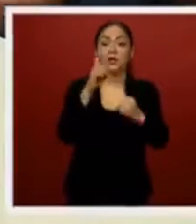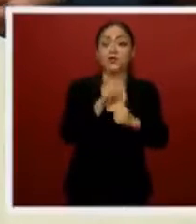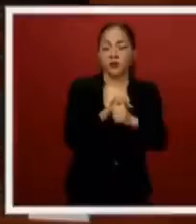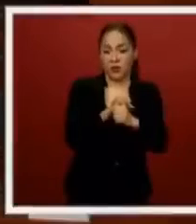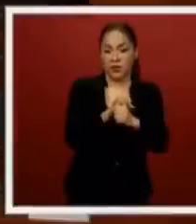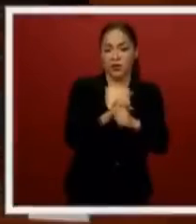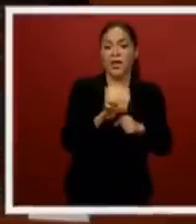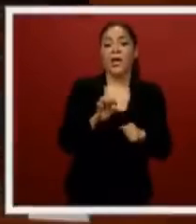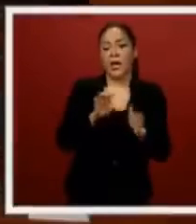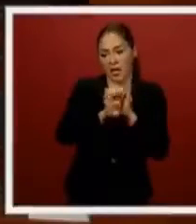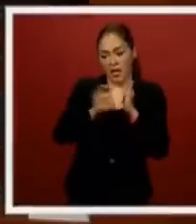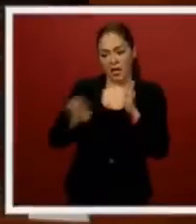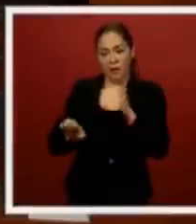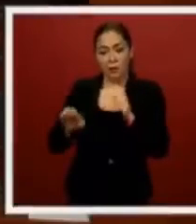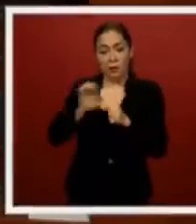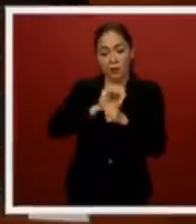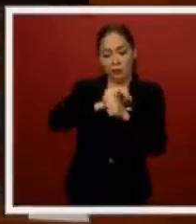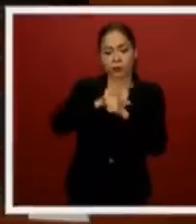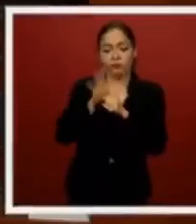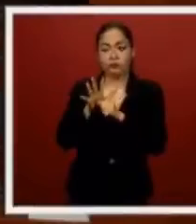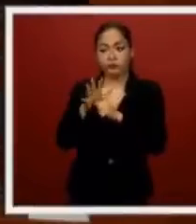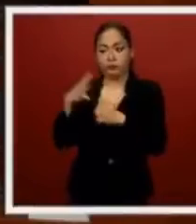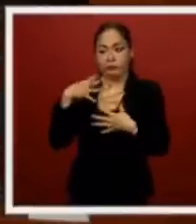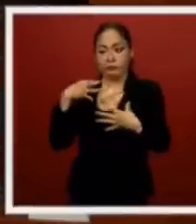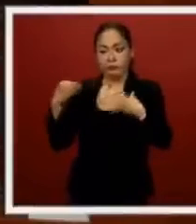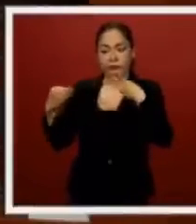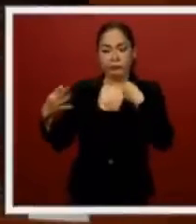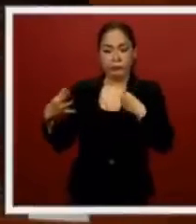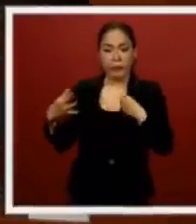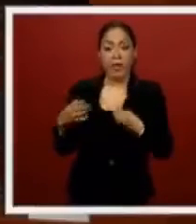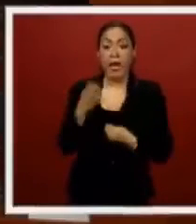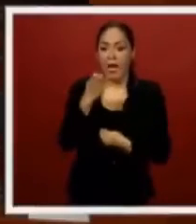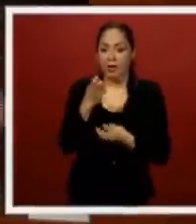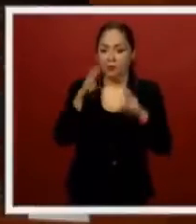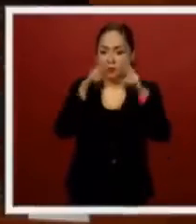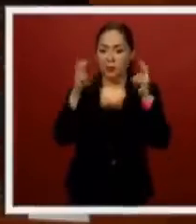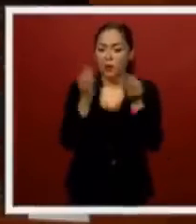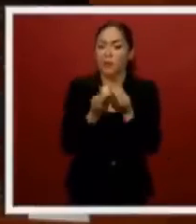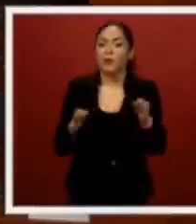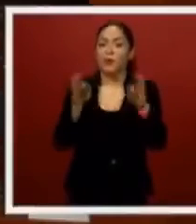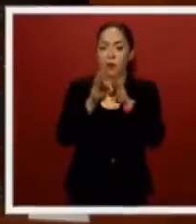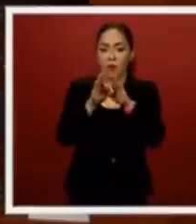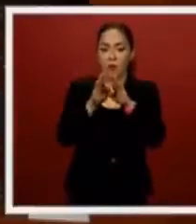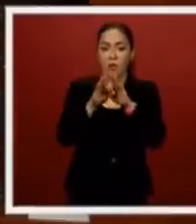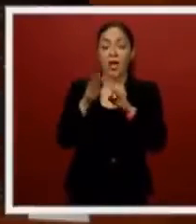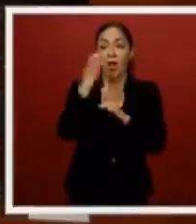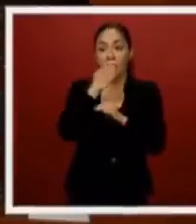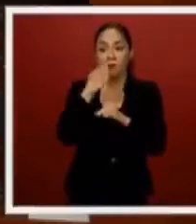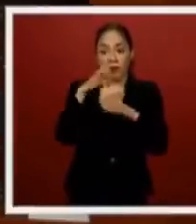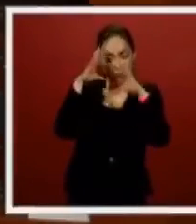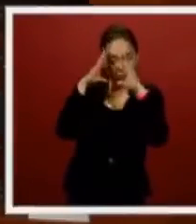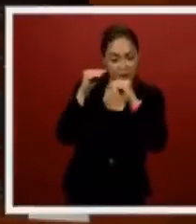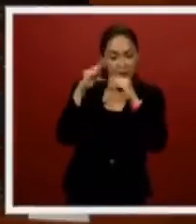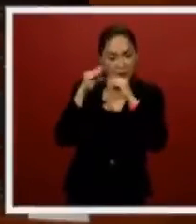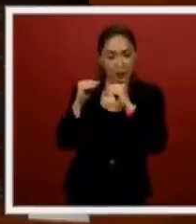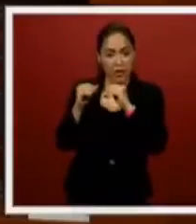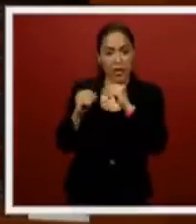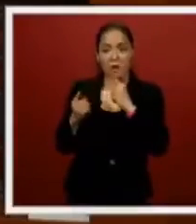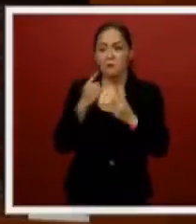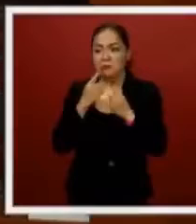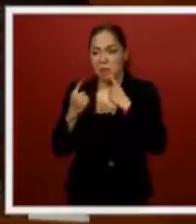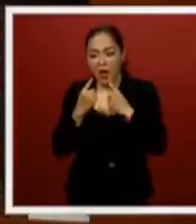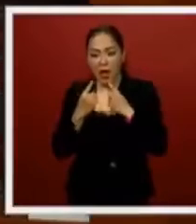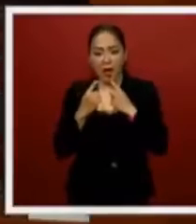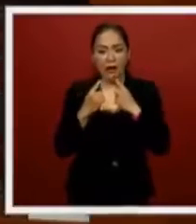Por ejemplo, la pandemia es una cosa verdaderamente relevante y que se debe discutir en las escuelas. Pero hay otros